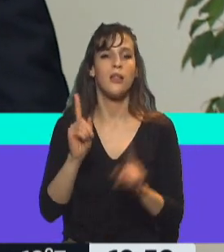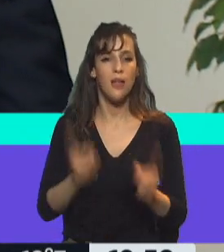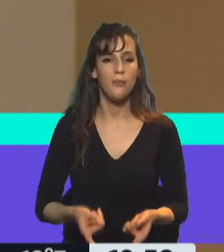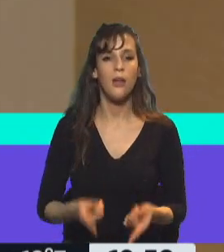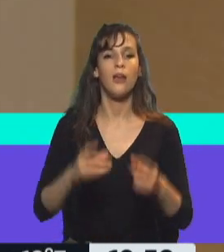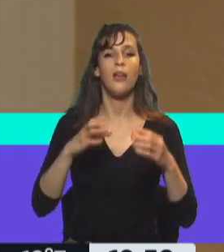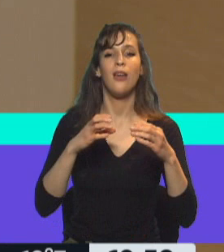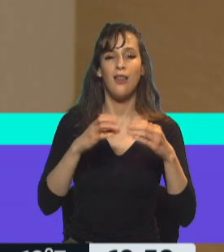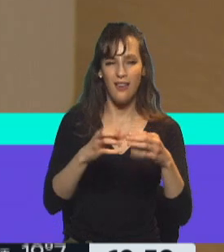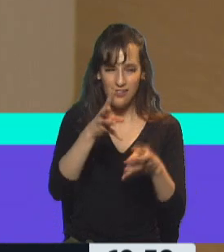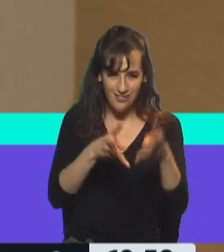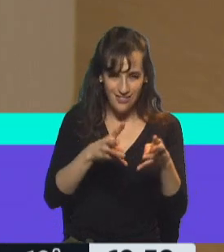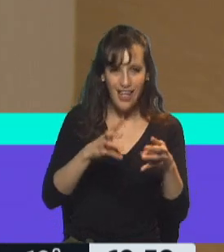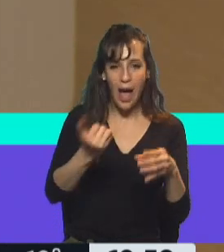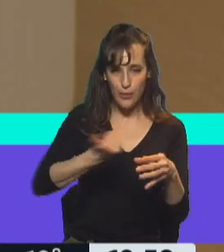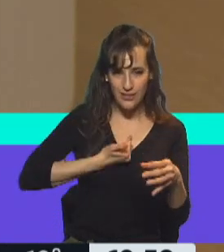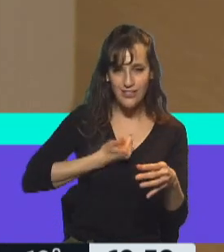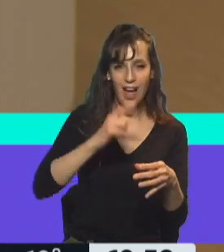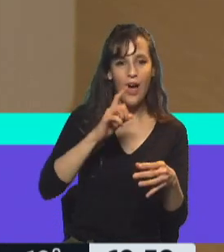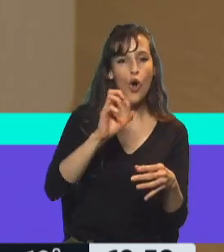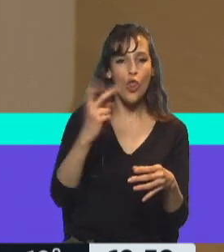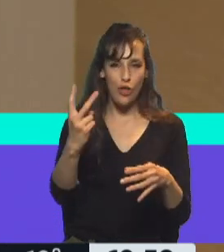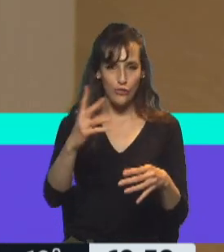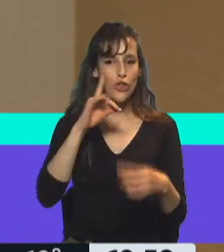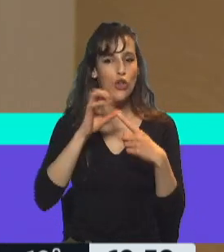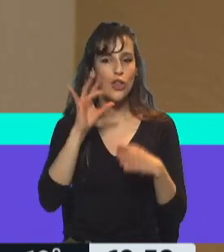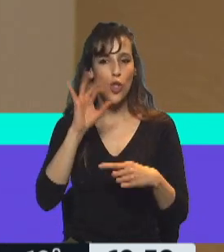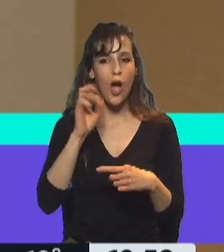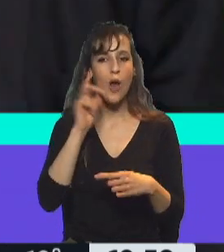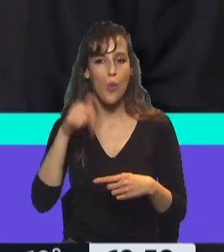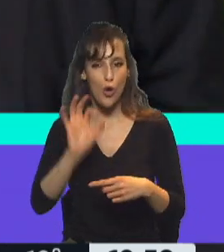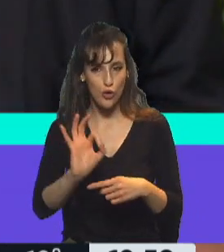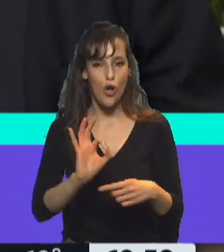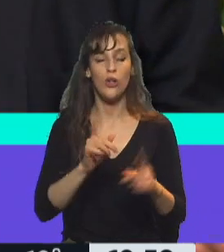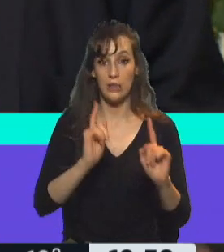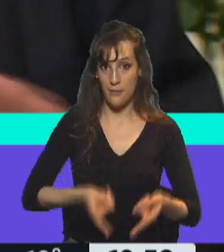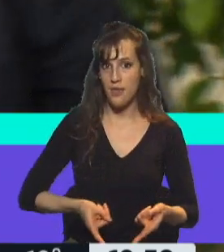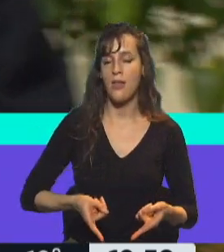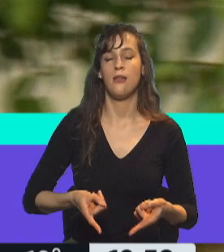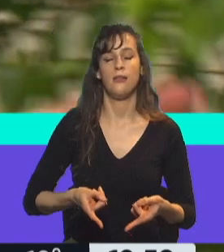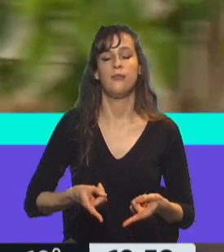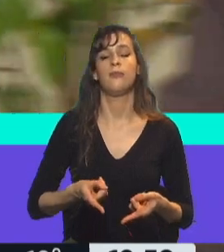carbono que estamos compartiendo en el día de hoy, un conjunto de posibilidades